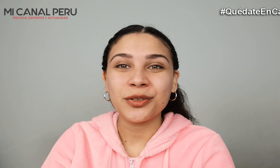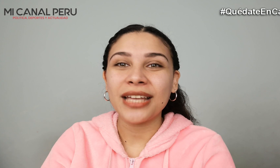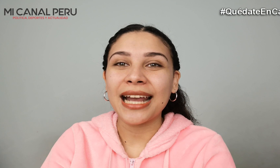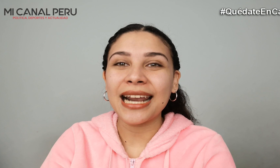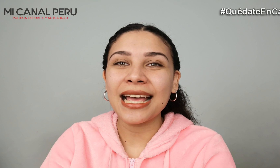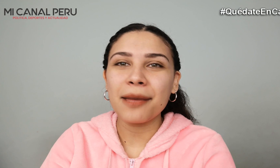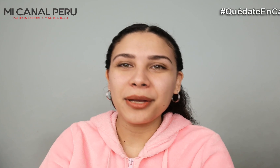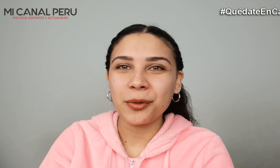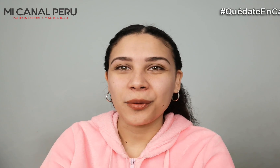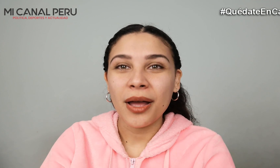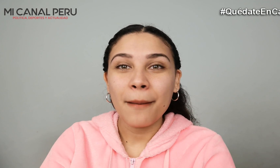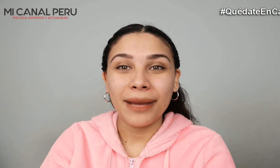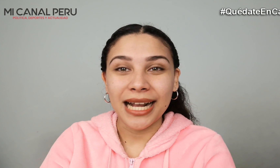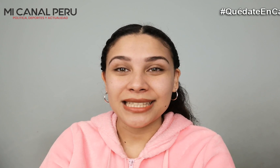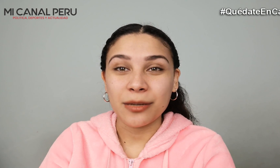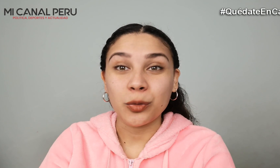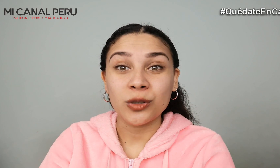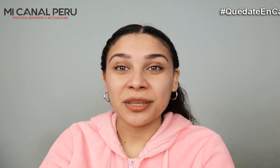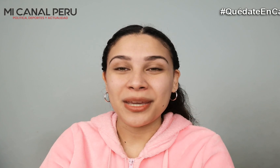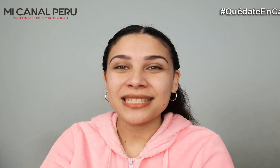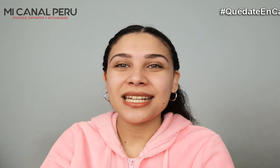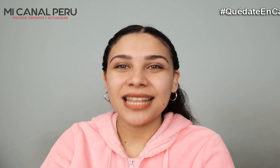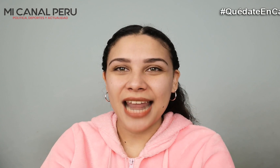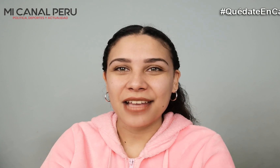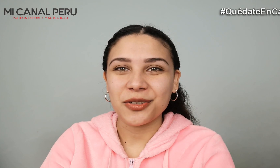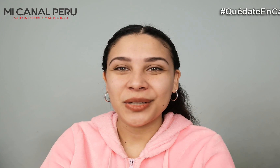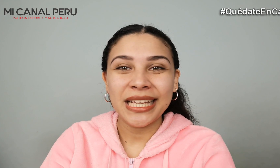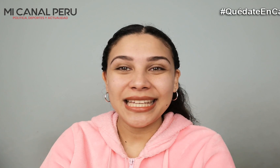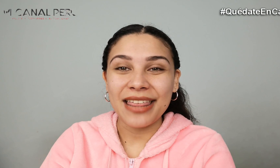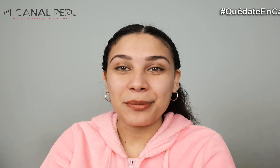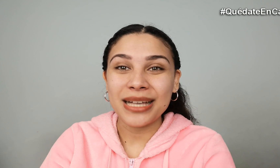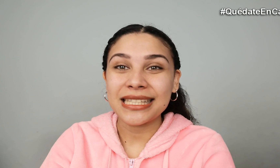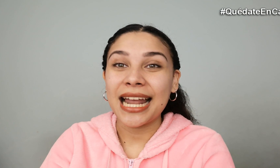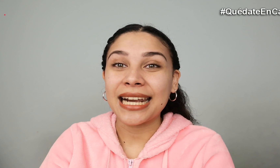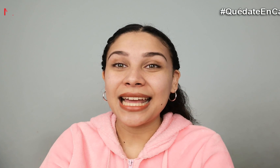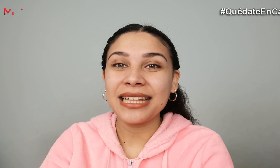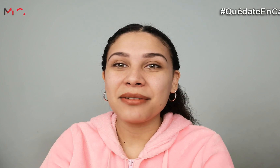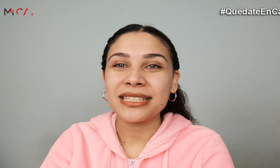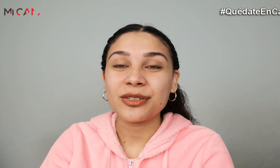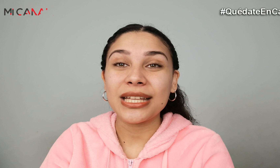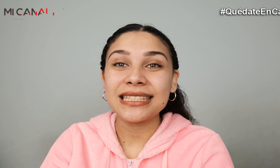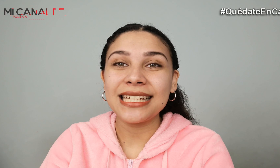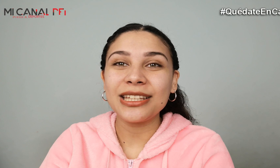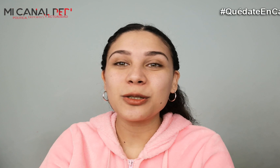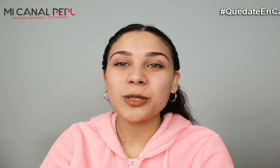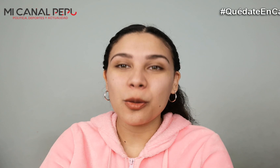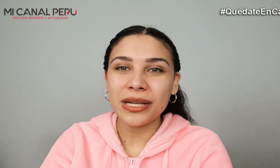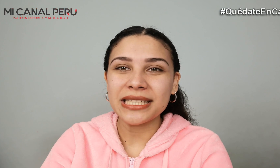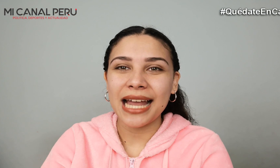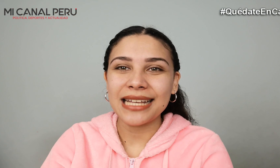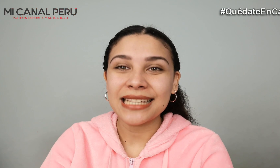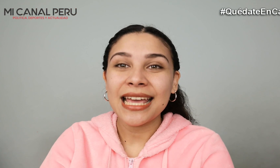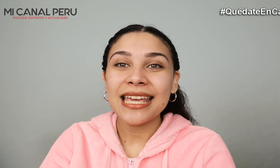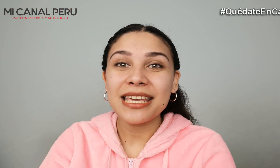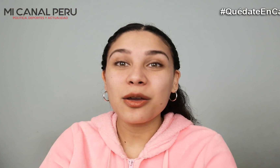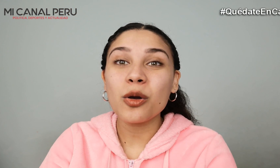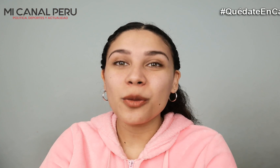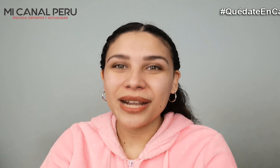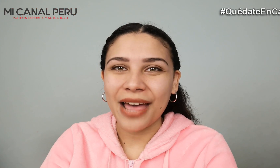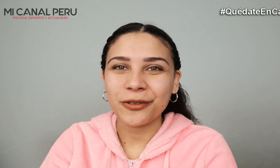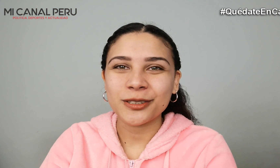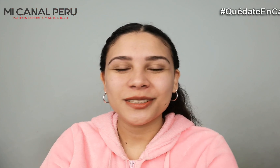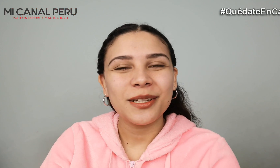la creación de Arranca Perú para el segundo semestre del año y además la reactivación de centros comerciales